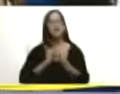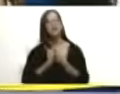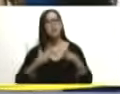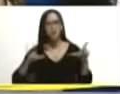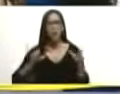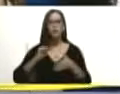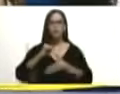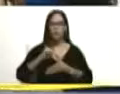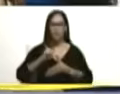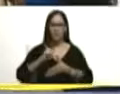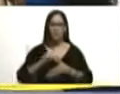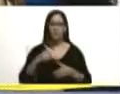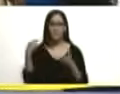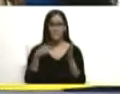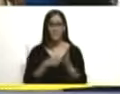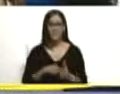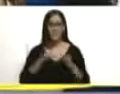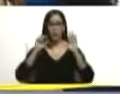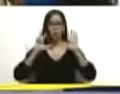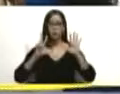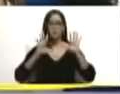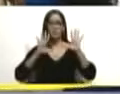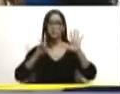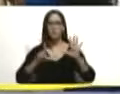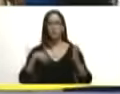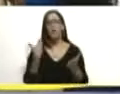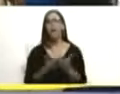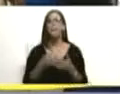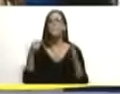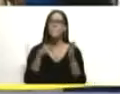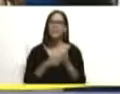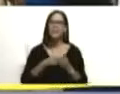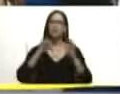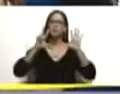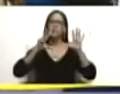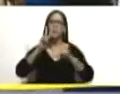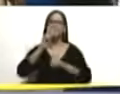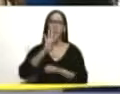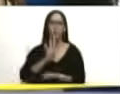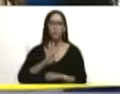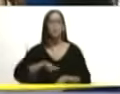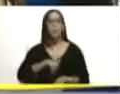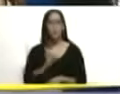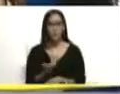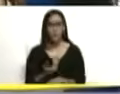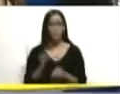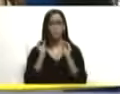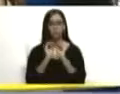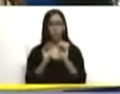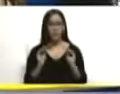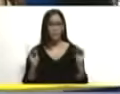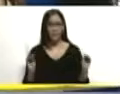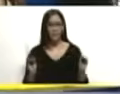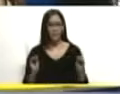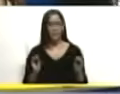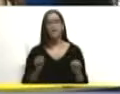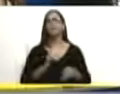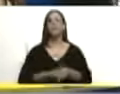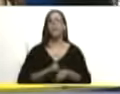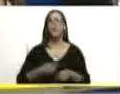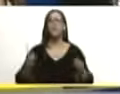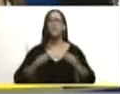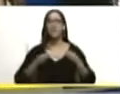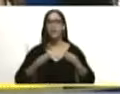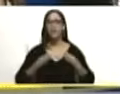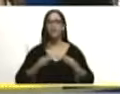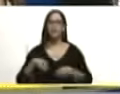Sudamérica de 1817 a 1824. Pudiéramos llamar la época viviente de la